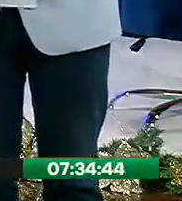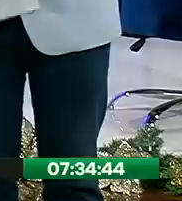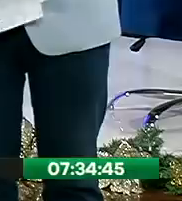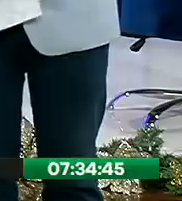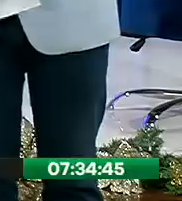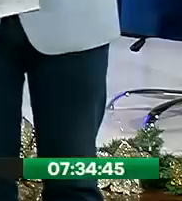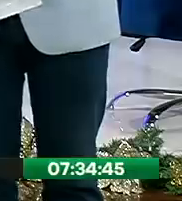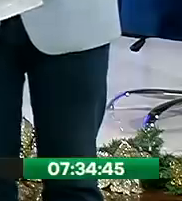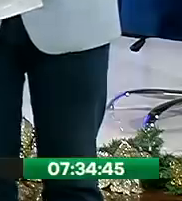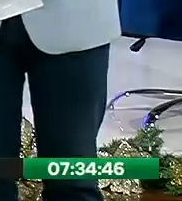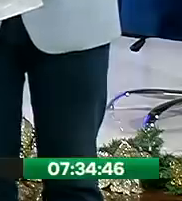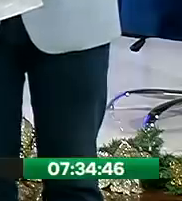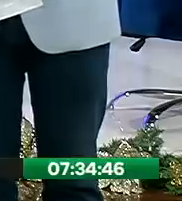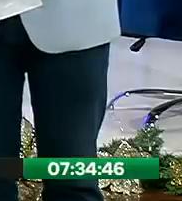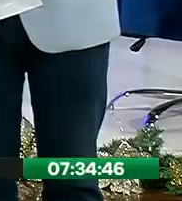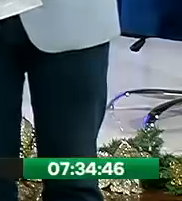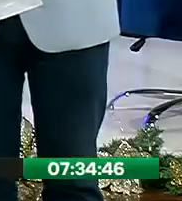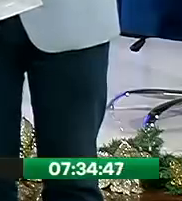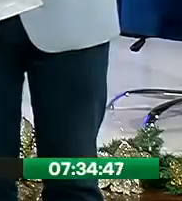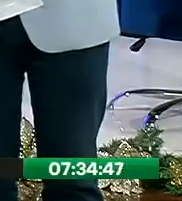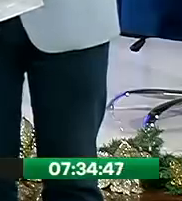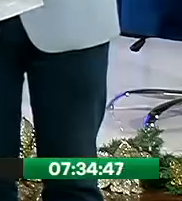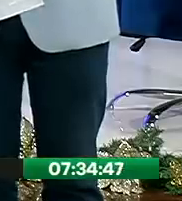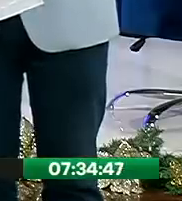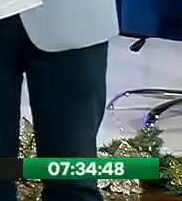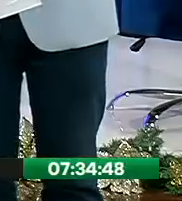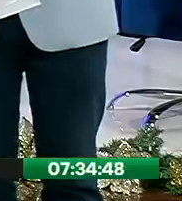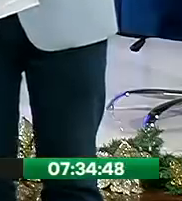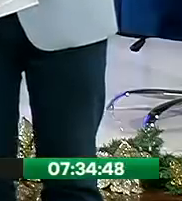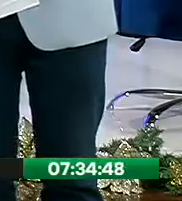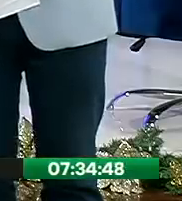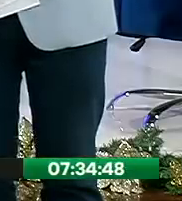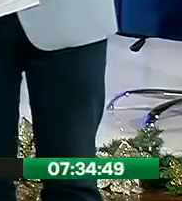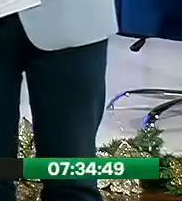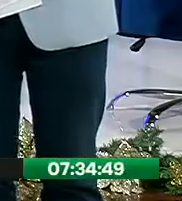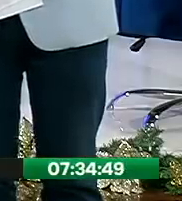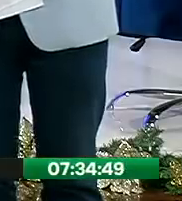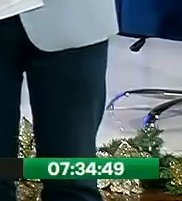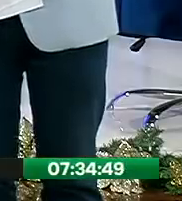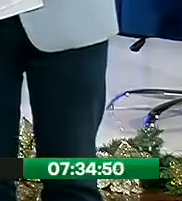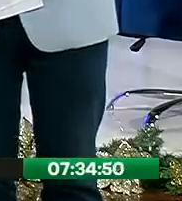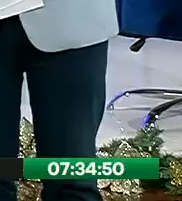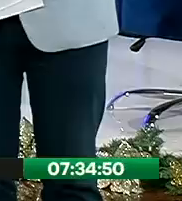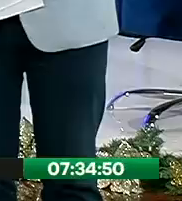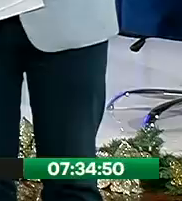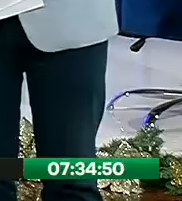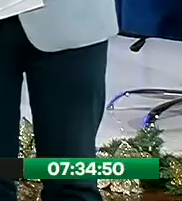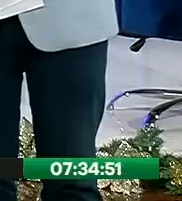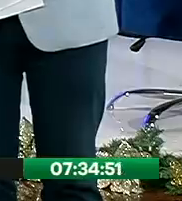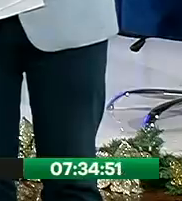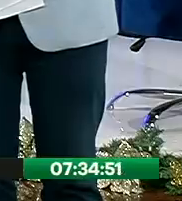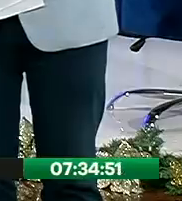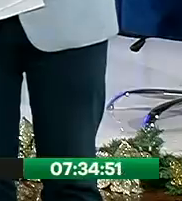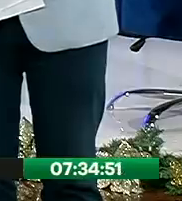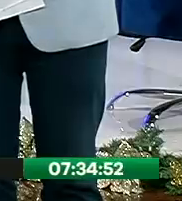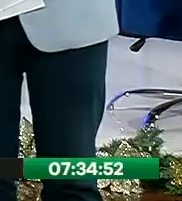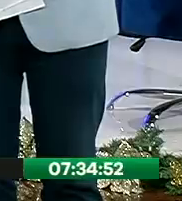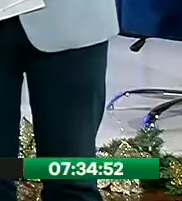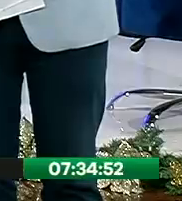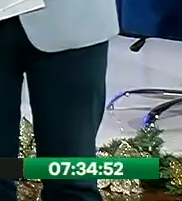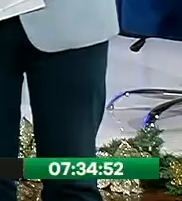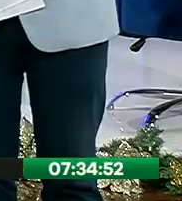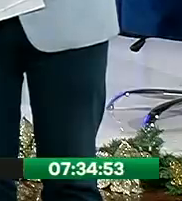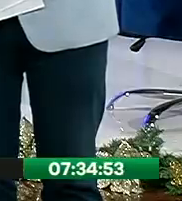que hallan un feto de aproximadamente 5 meses de gestación en las calles Chile y Avenida 9 de Octubre, en